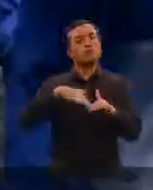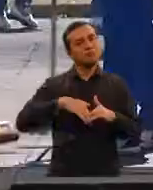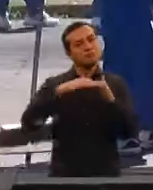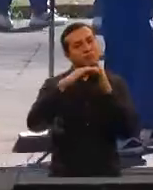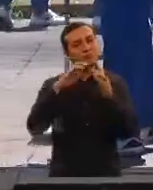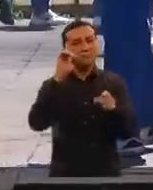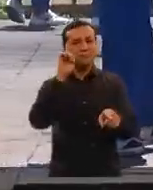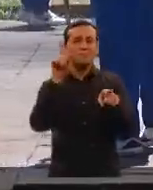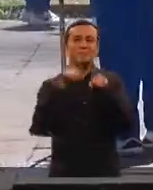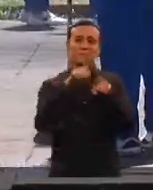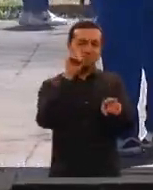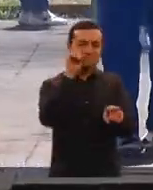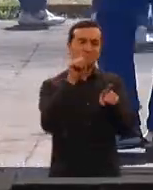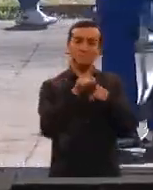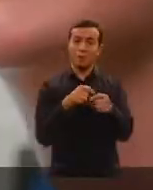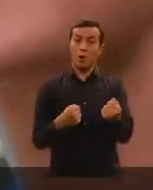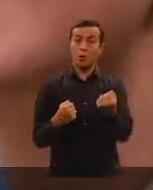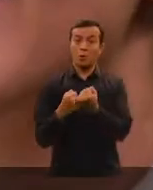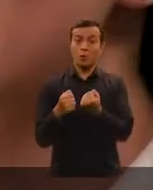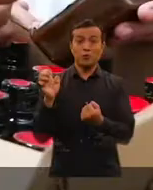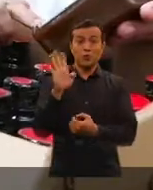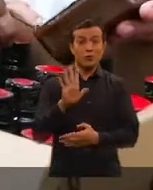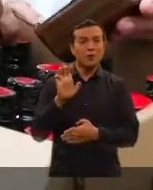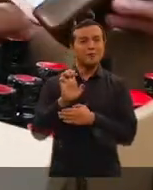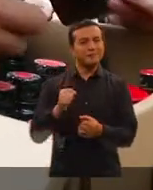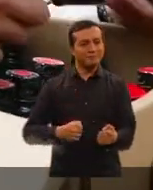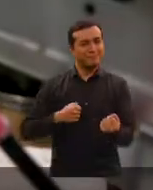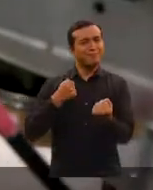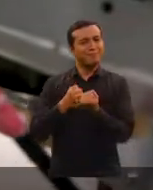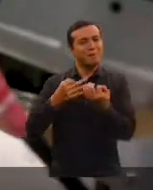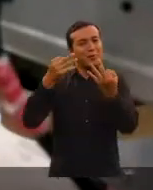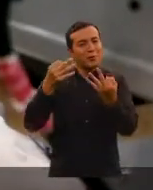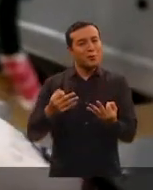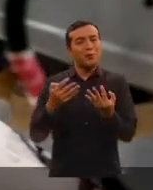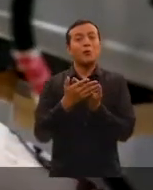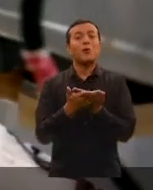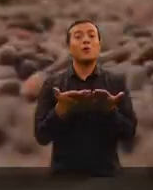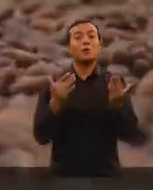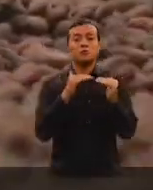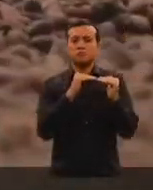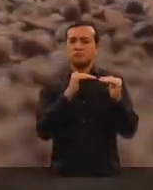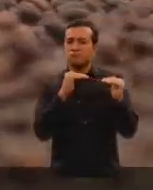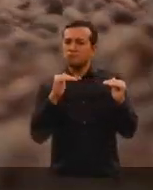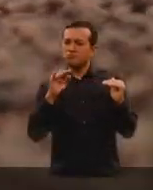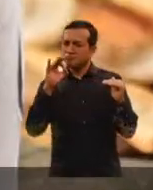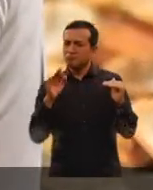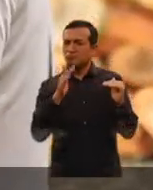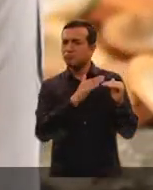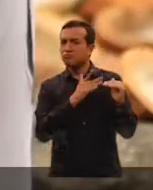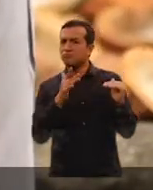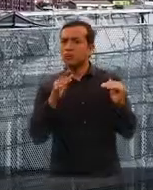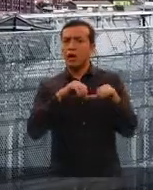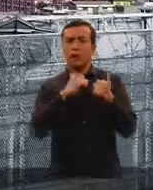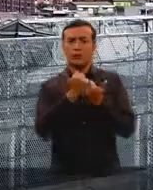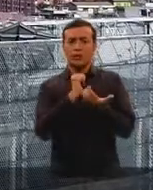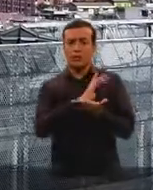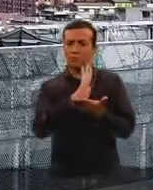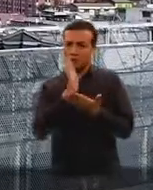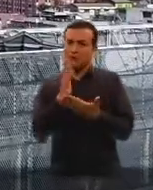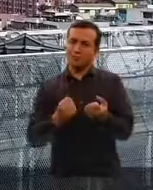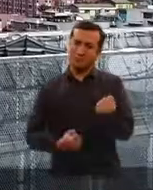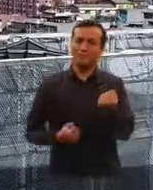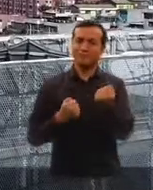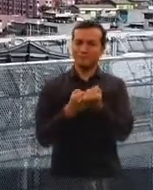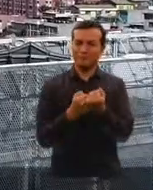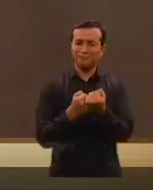construir consensos que favorecen a todos los ecuatorianos gracias a la estabilidad que se garantizó desde la Asamblea